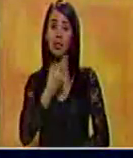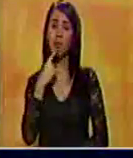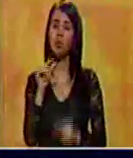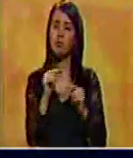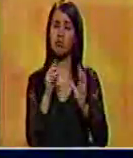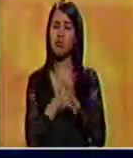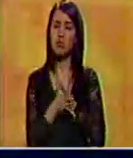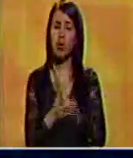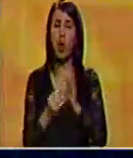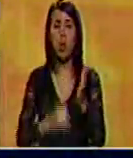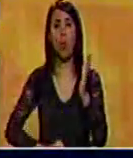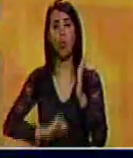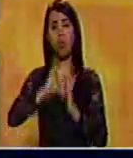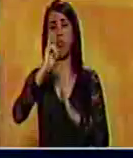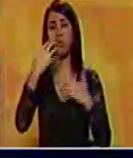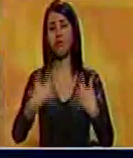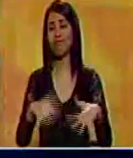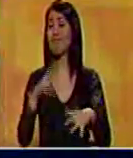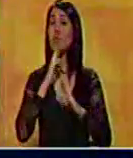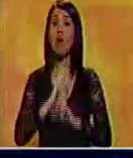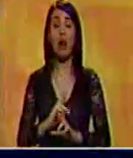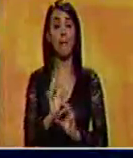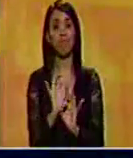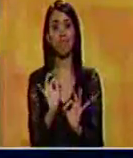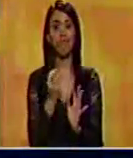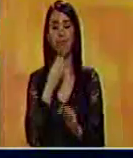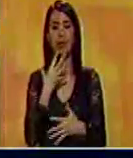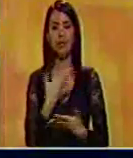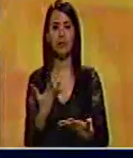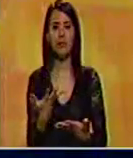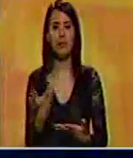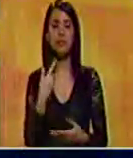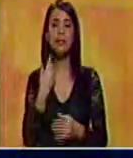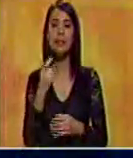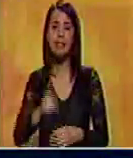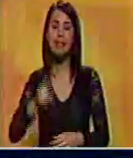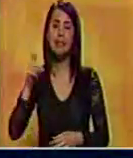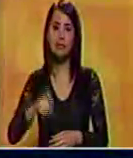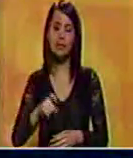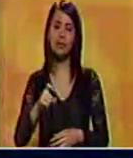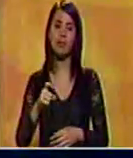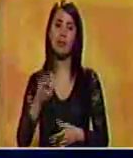ortodoxo contra la inflación no está dando resultados, razón por la que urgió atender las